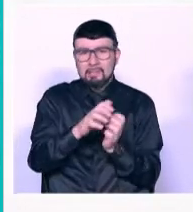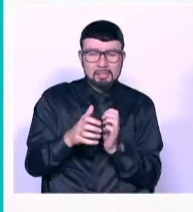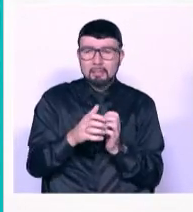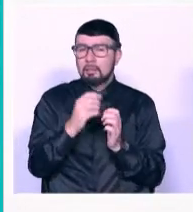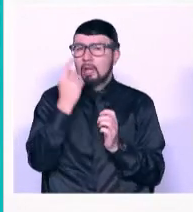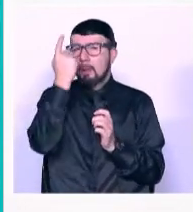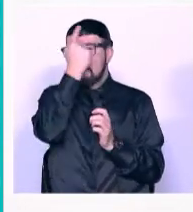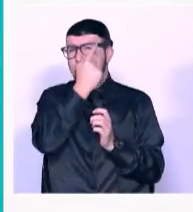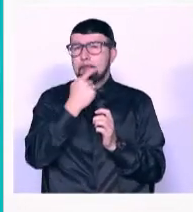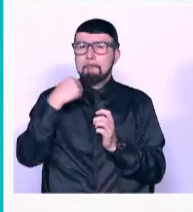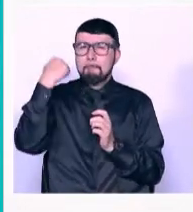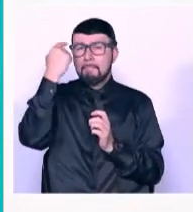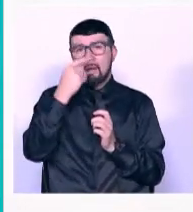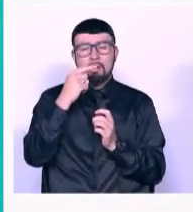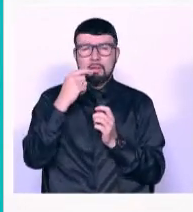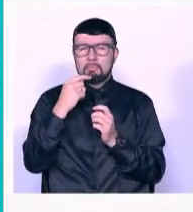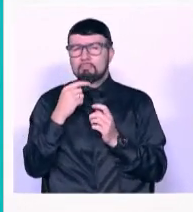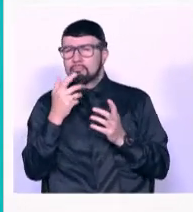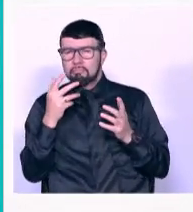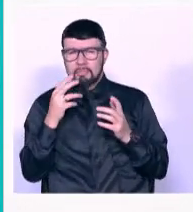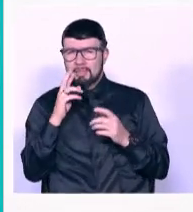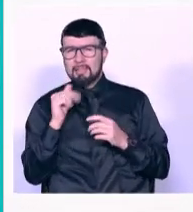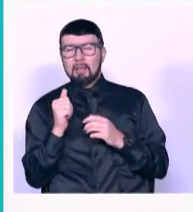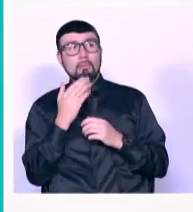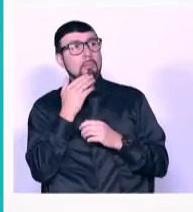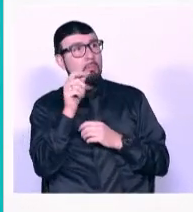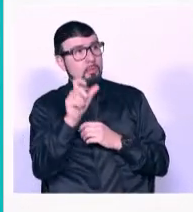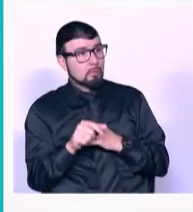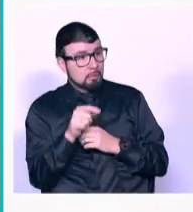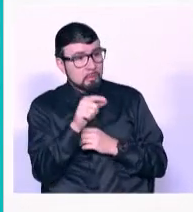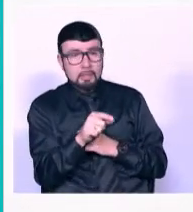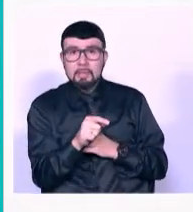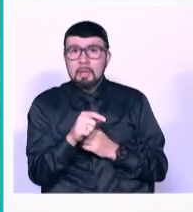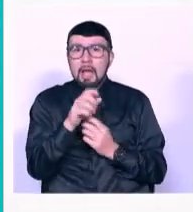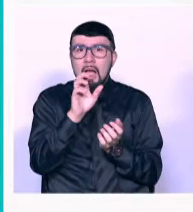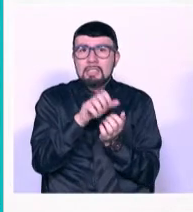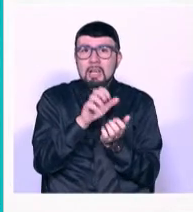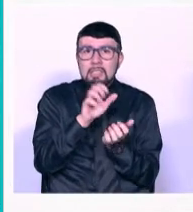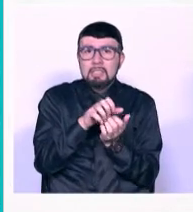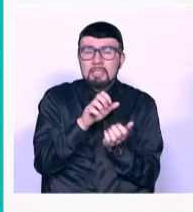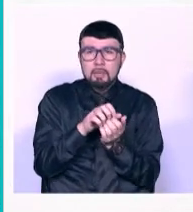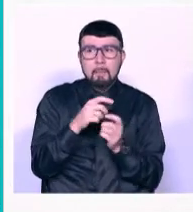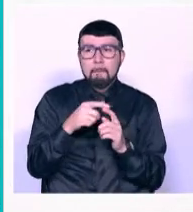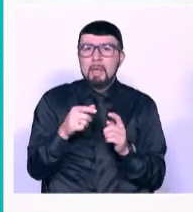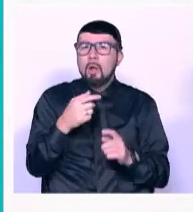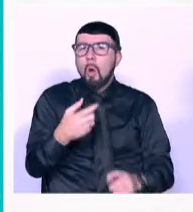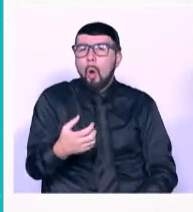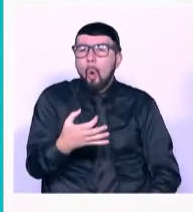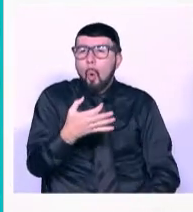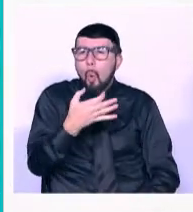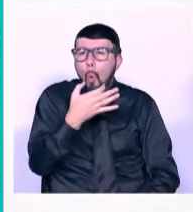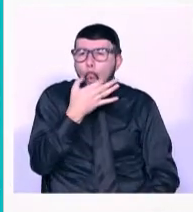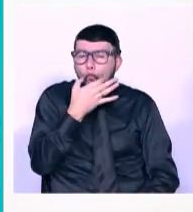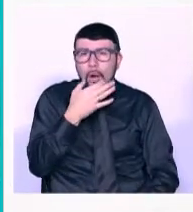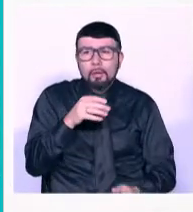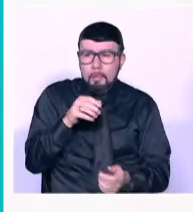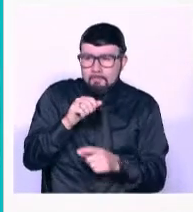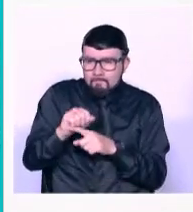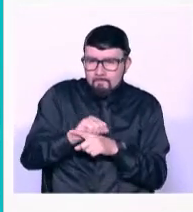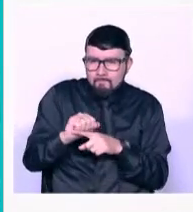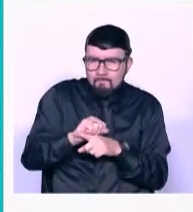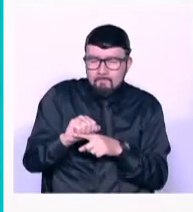su cara. Este paciente mordía al revés, con un aparatico de ortopedia y unos ejercicios hacia